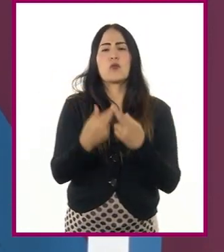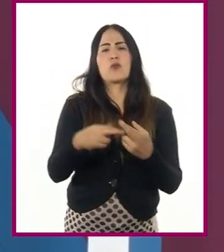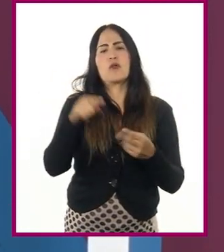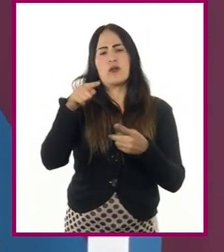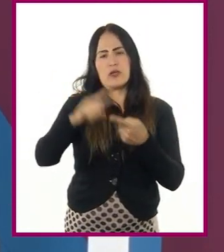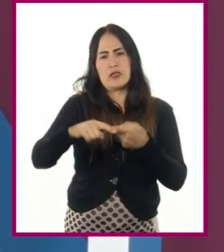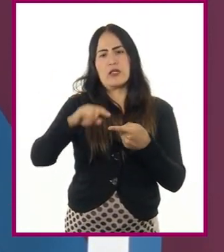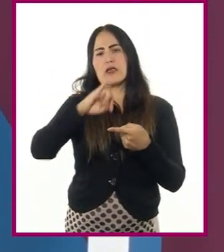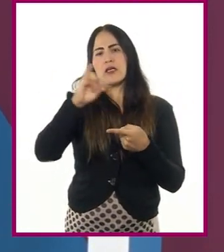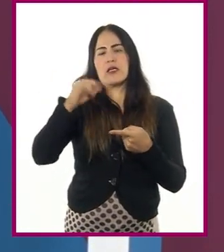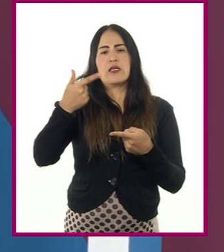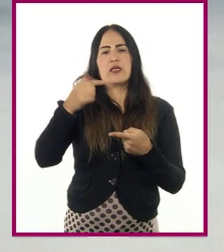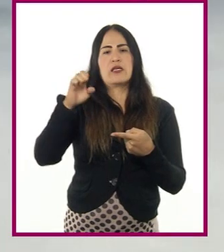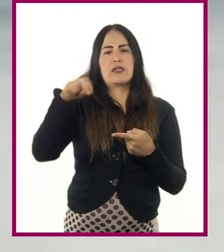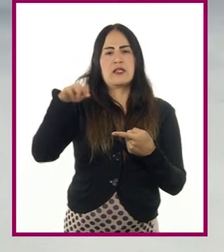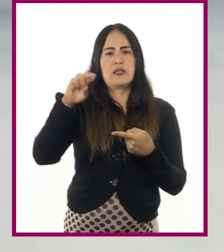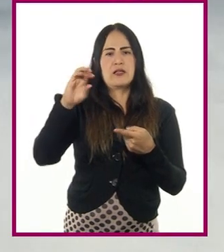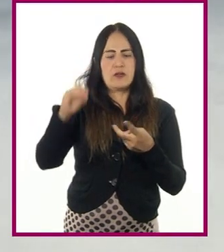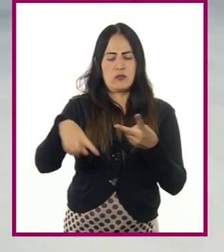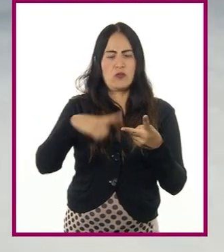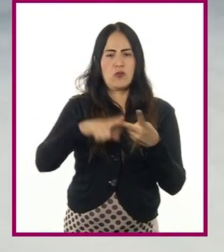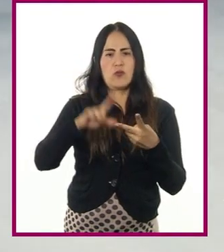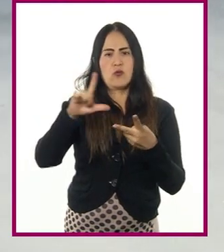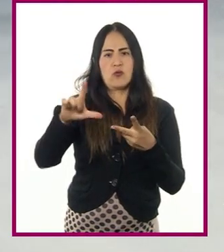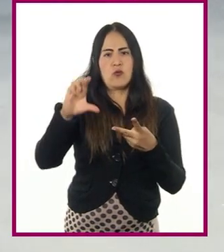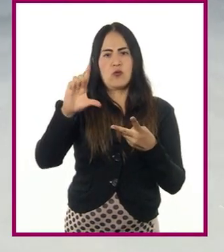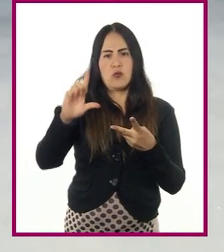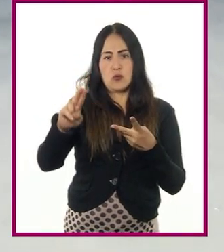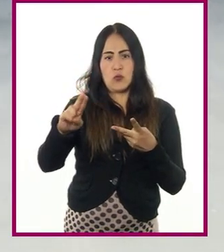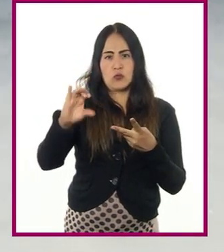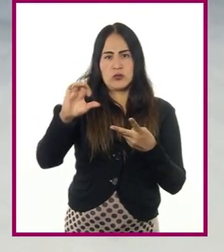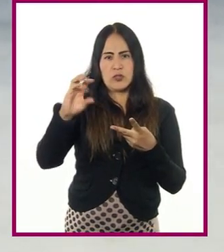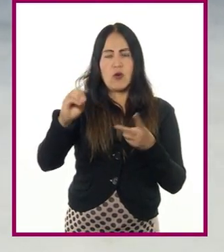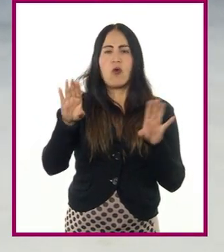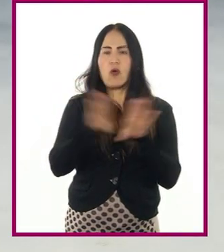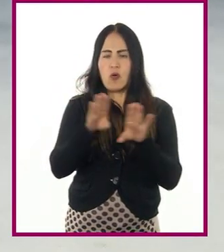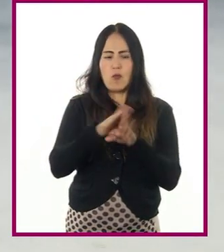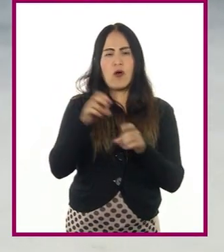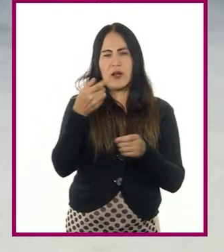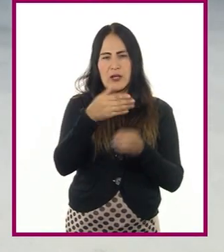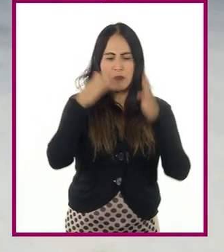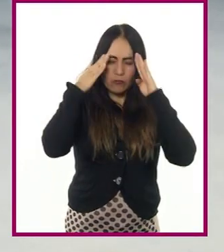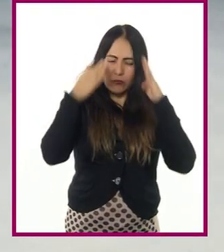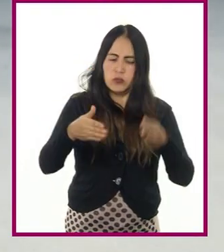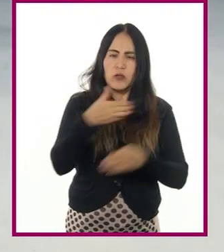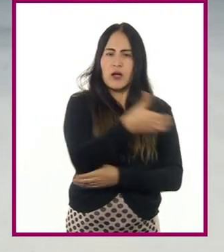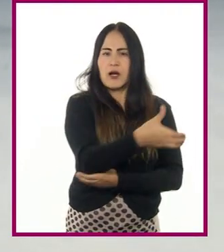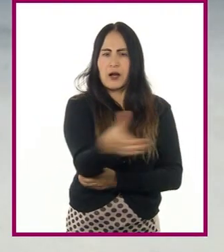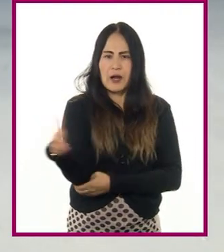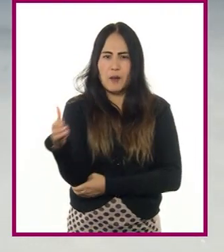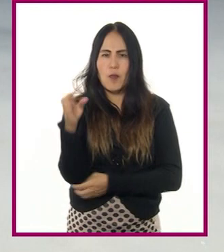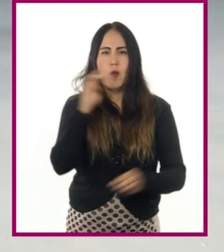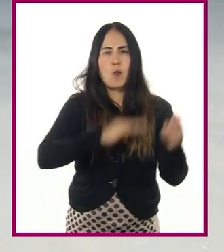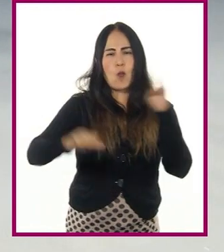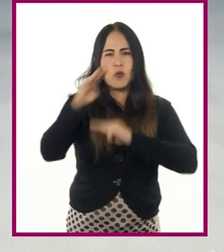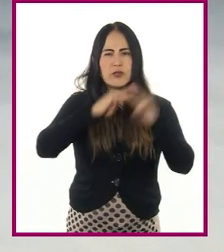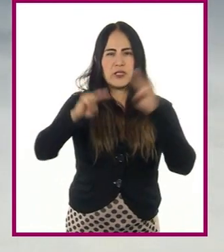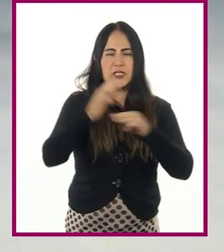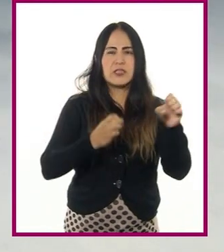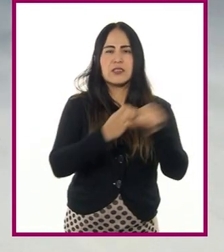Genaro Vázquez y Lucio Cabañas, lo hacían en el campo, en este caso en las montañas de